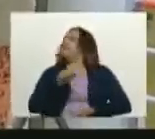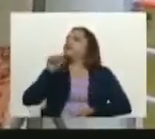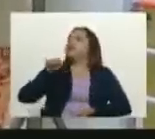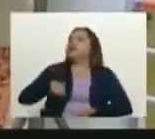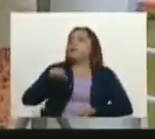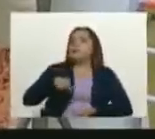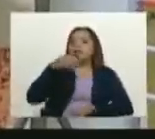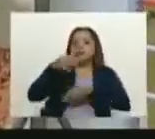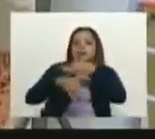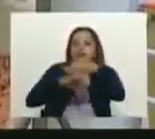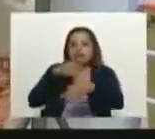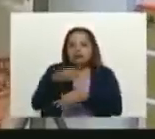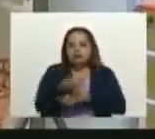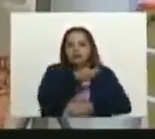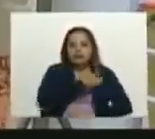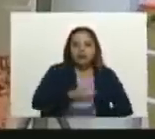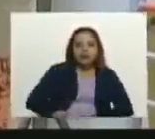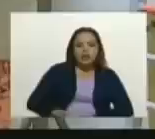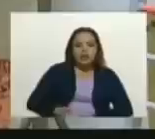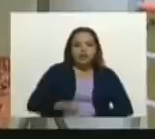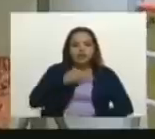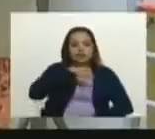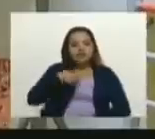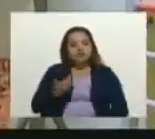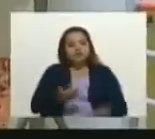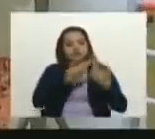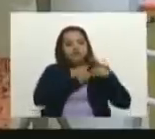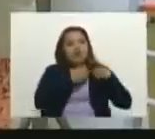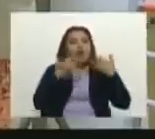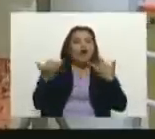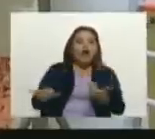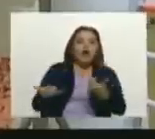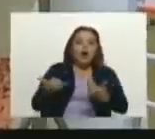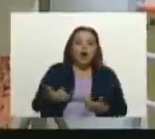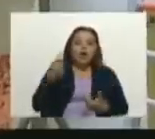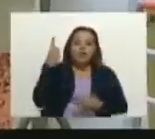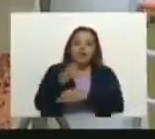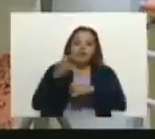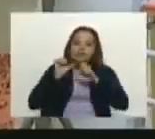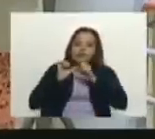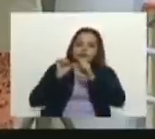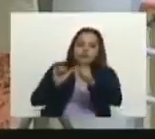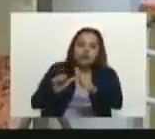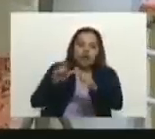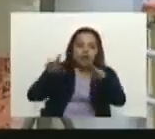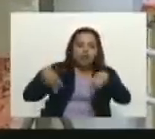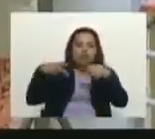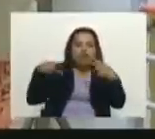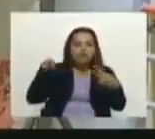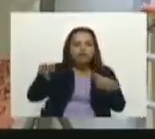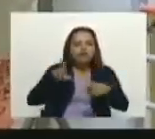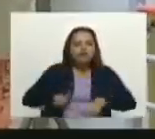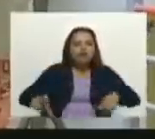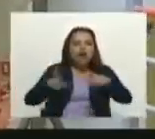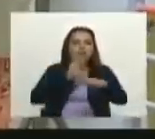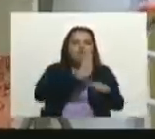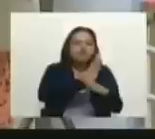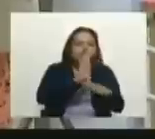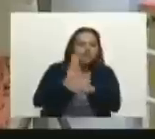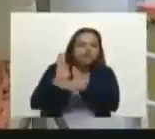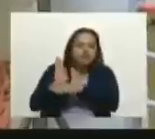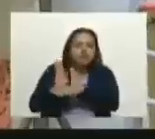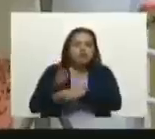usted lo está diciendo, el reto, la responsabilidad nuestra ahora es mantener estos espacios, mantenerlo, y en eso